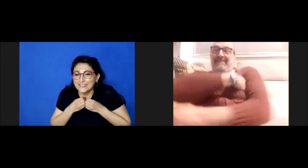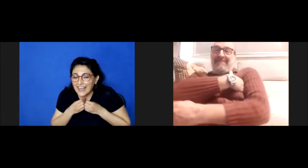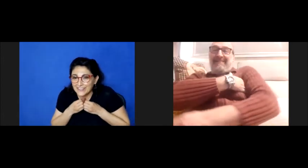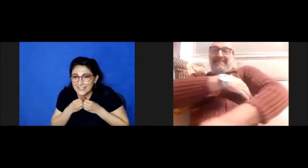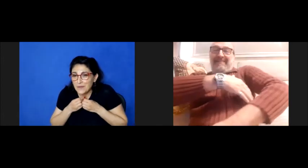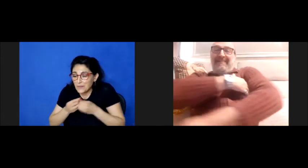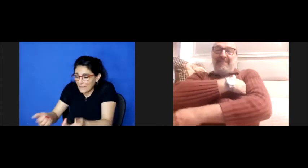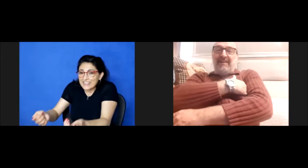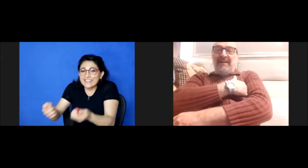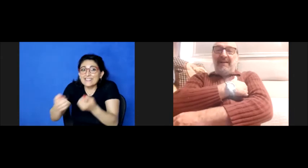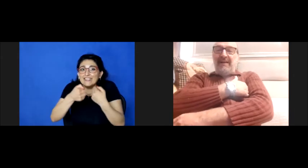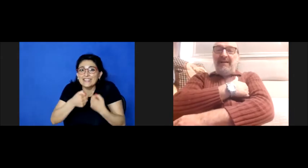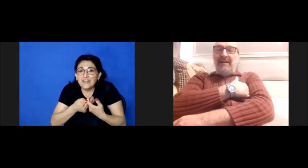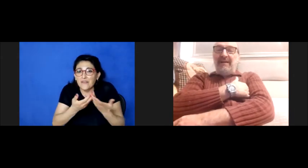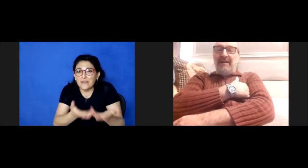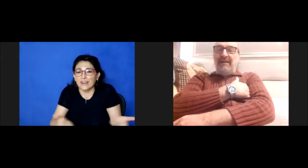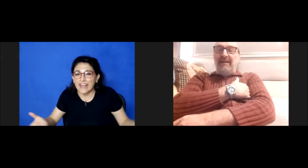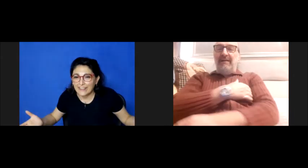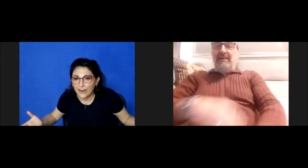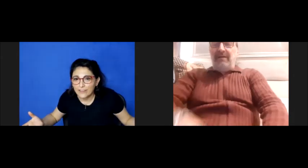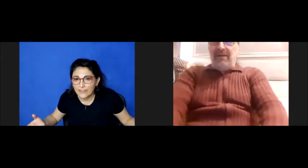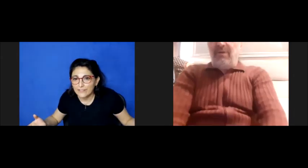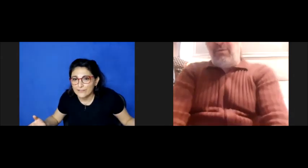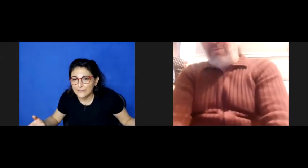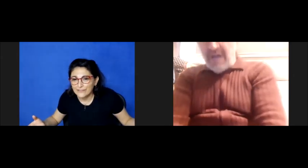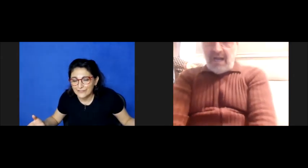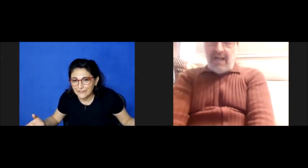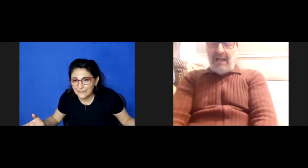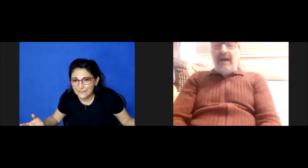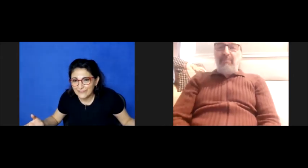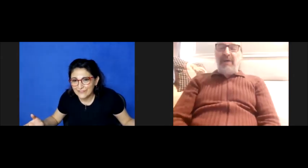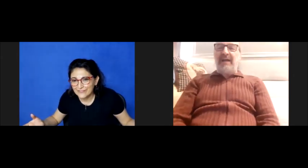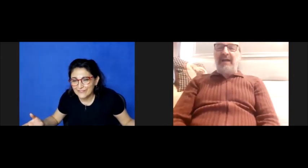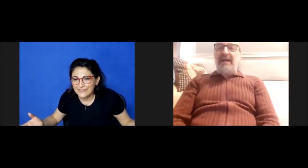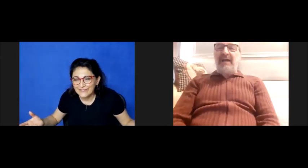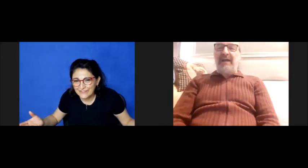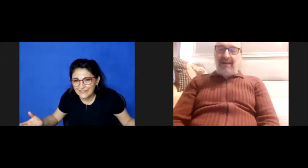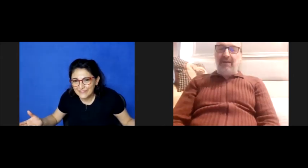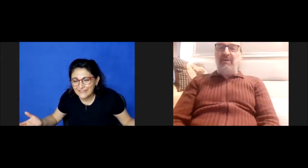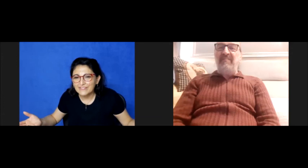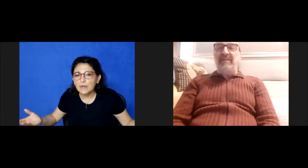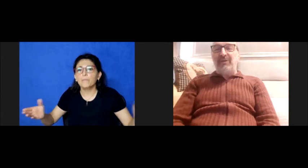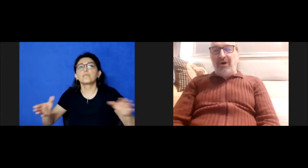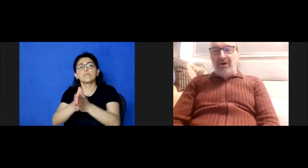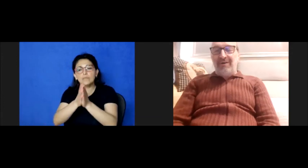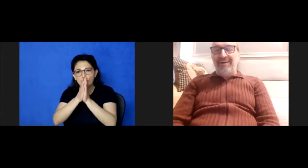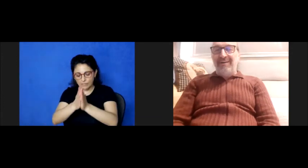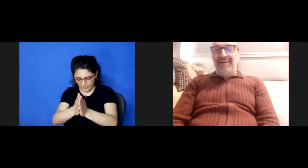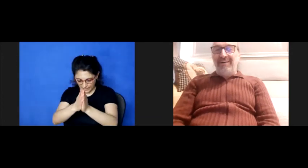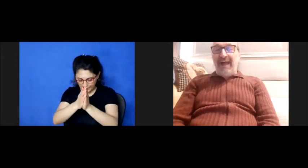los tanos y después los franceses lo que hicieron fue mejorarlo. Ya, Analia, Pierre Cardin, Louis